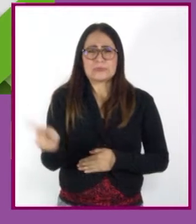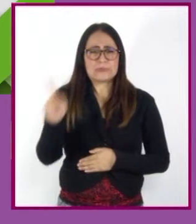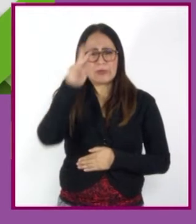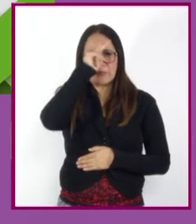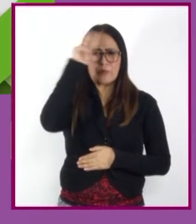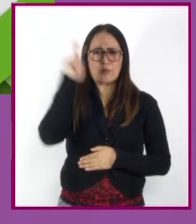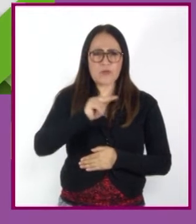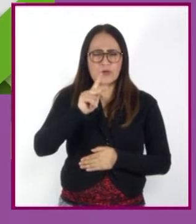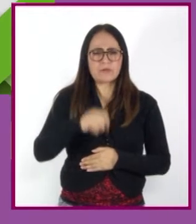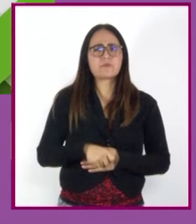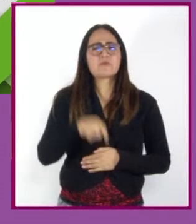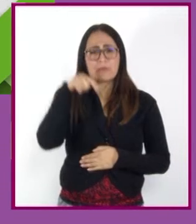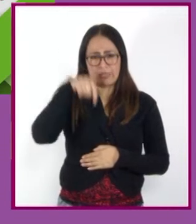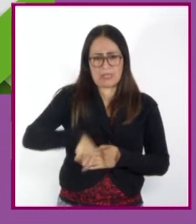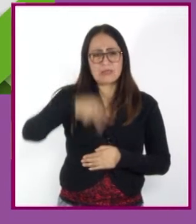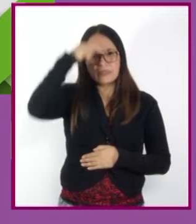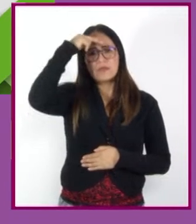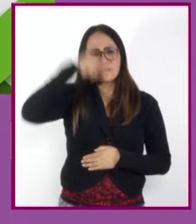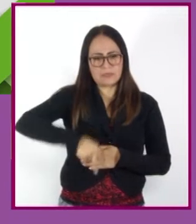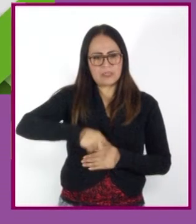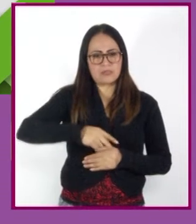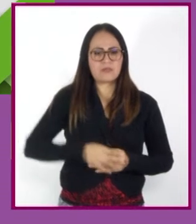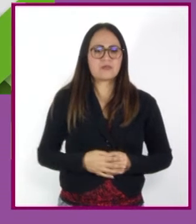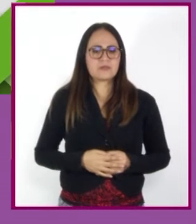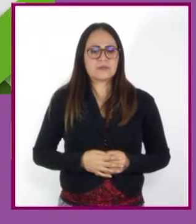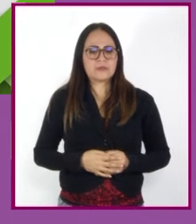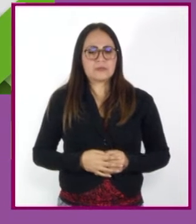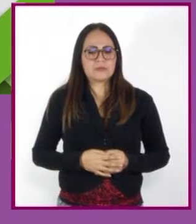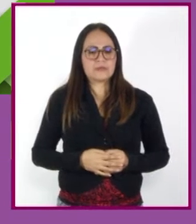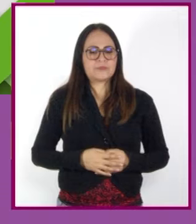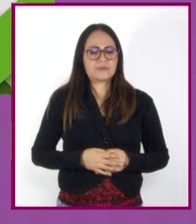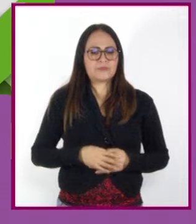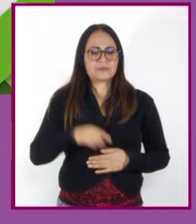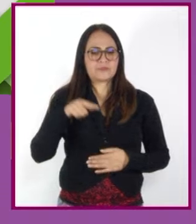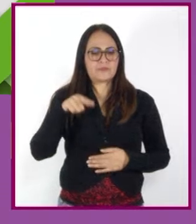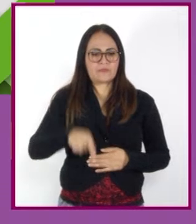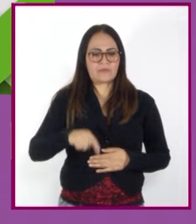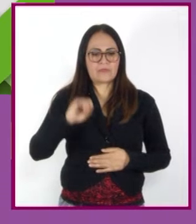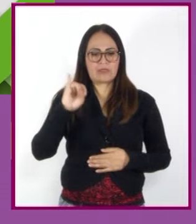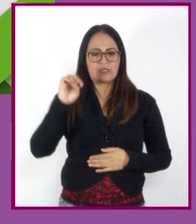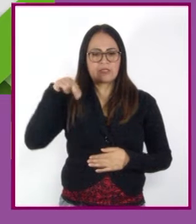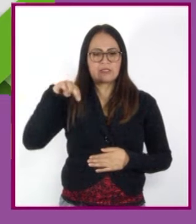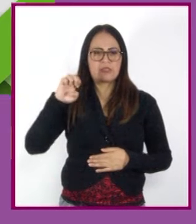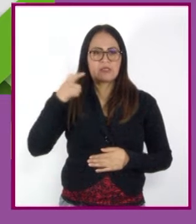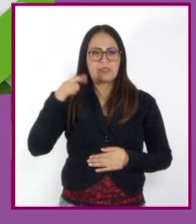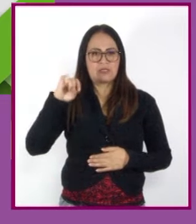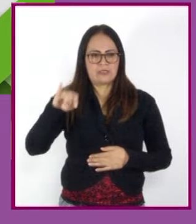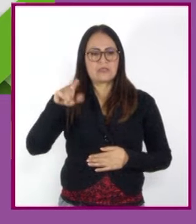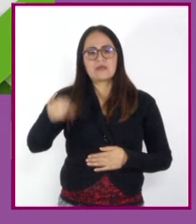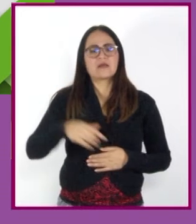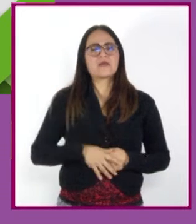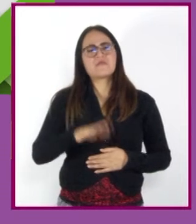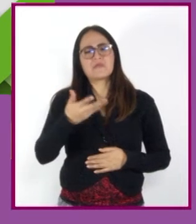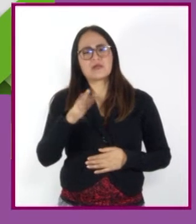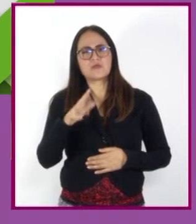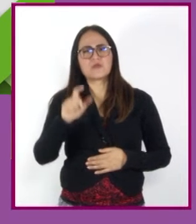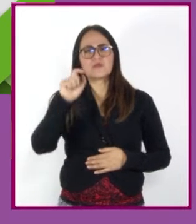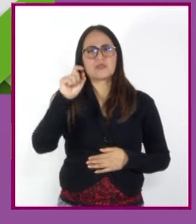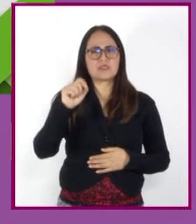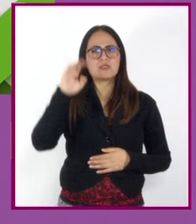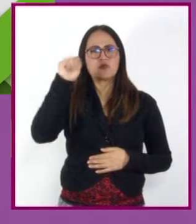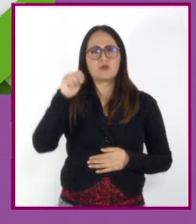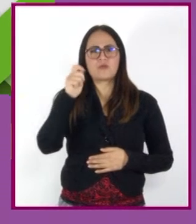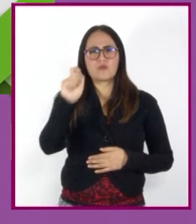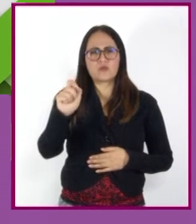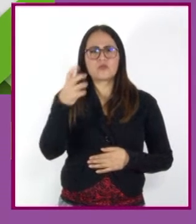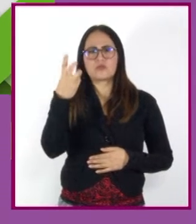En México, según la encuesta nacional de la dinámica demográfica ENADIT, en 2018 residían 29.3